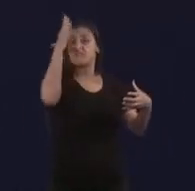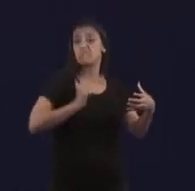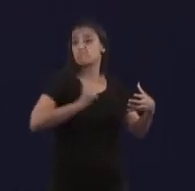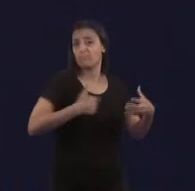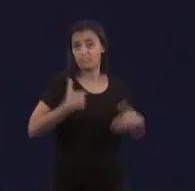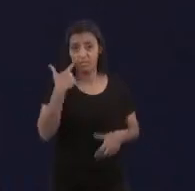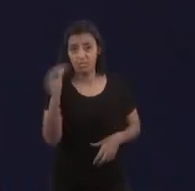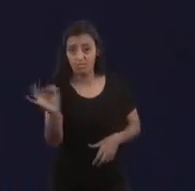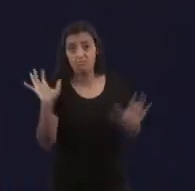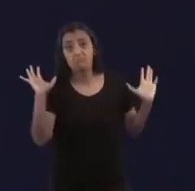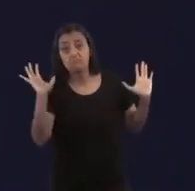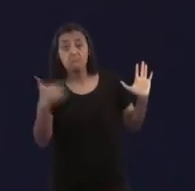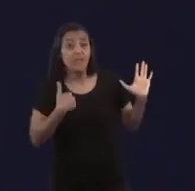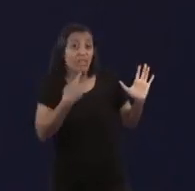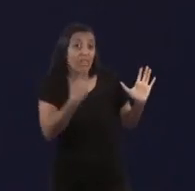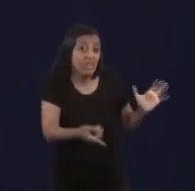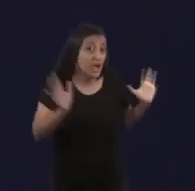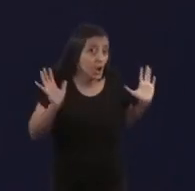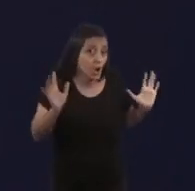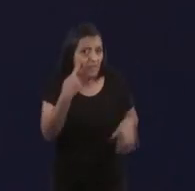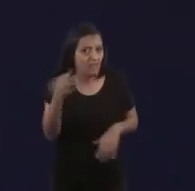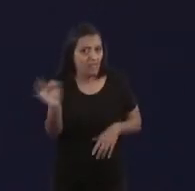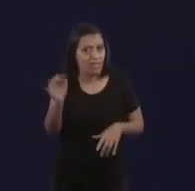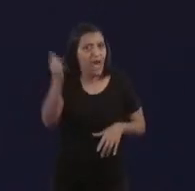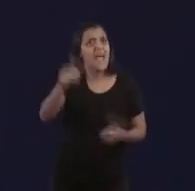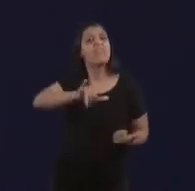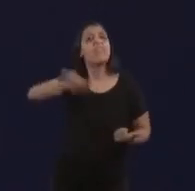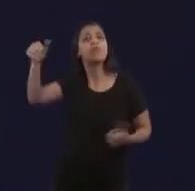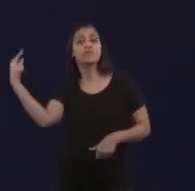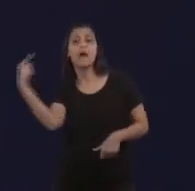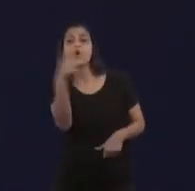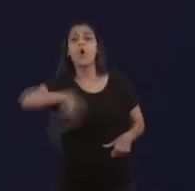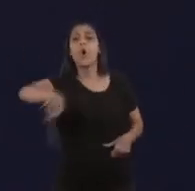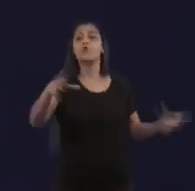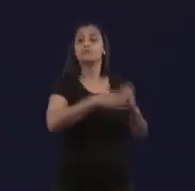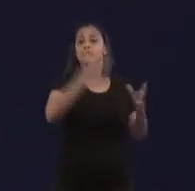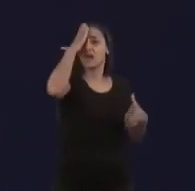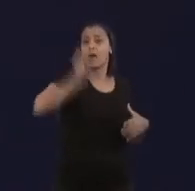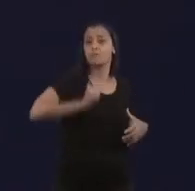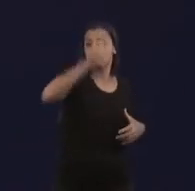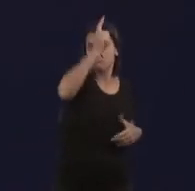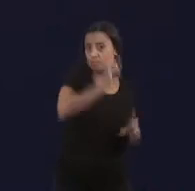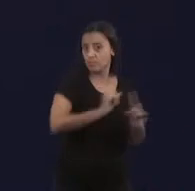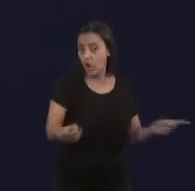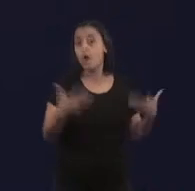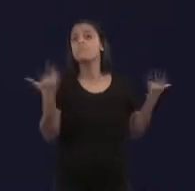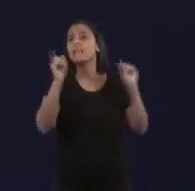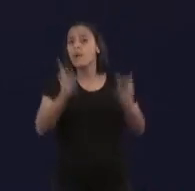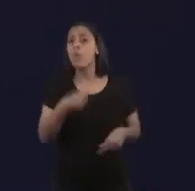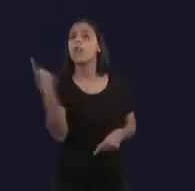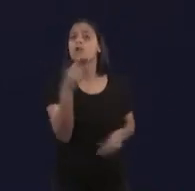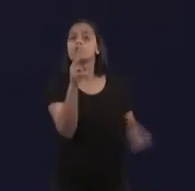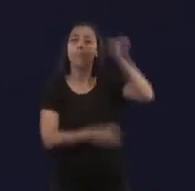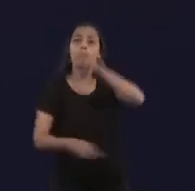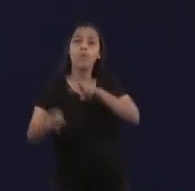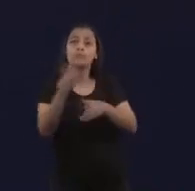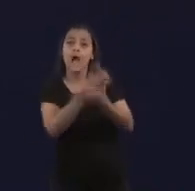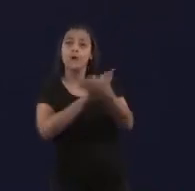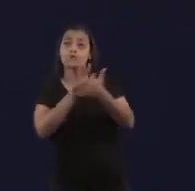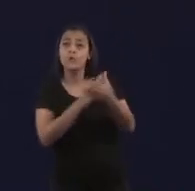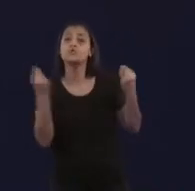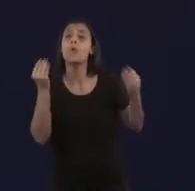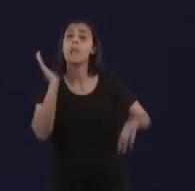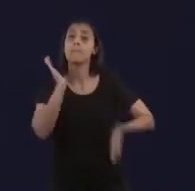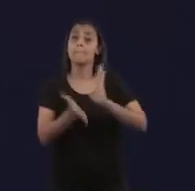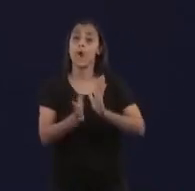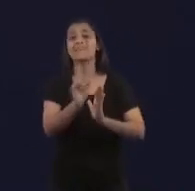por algo será, no sé, digo. De todas maneras, ya te digo, lo que hay que luchar es contra la violencia y no contra la violencia